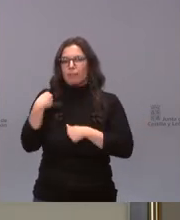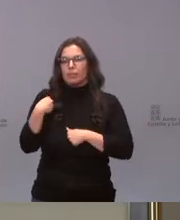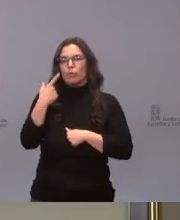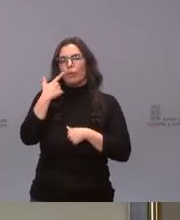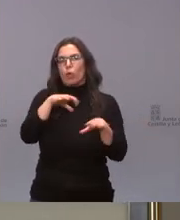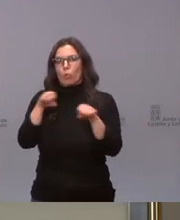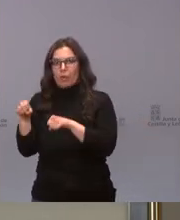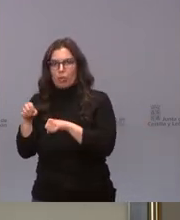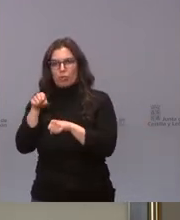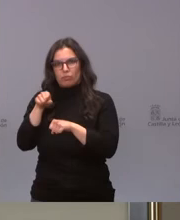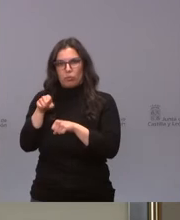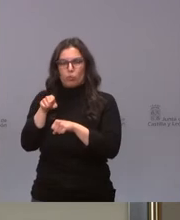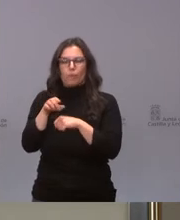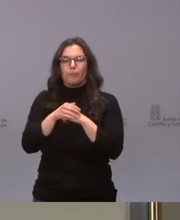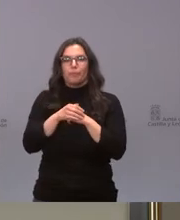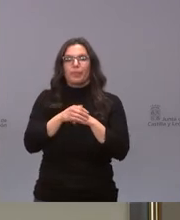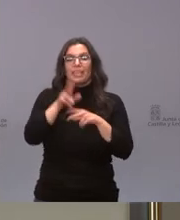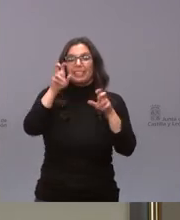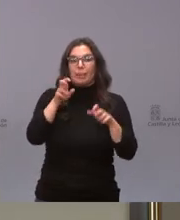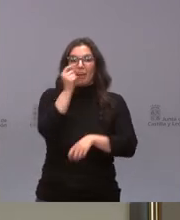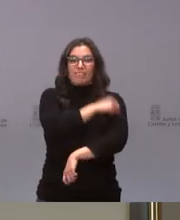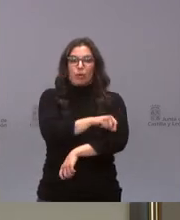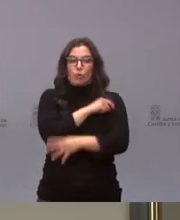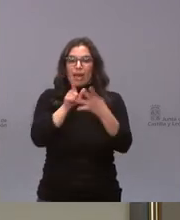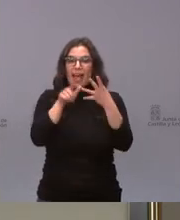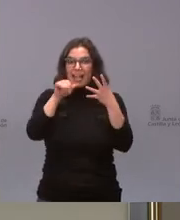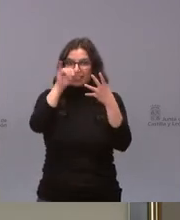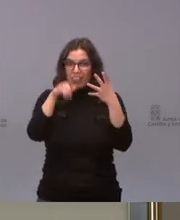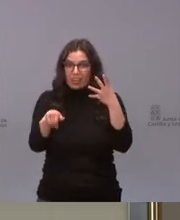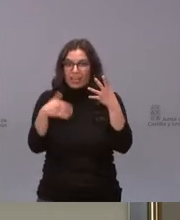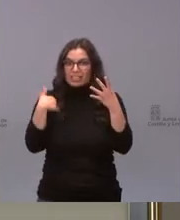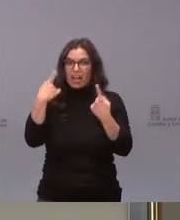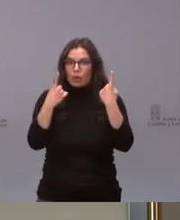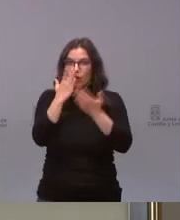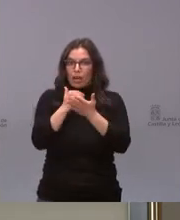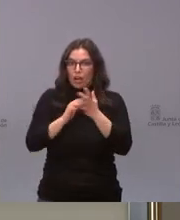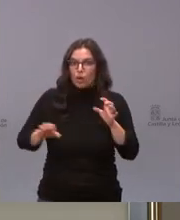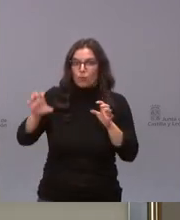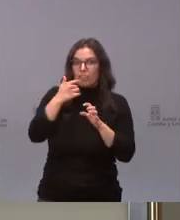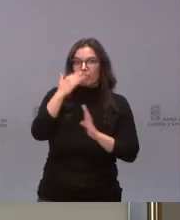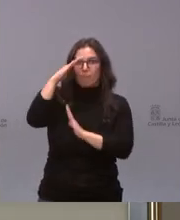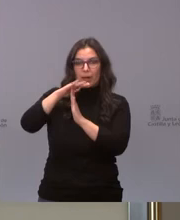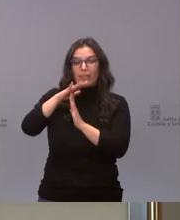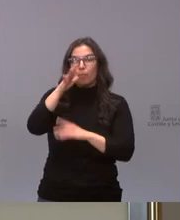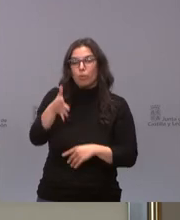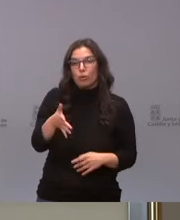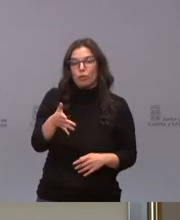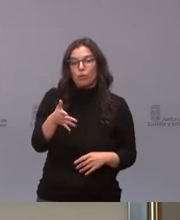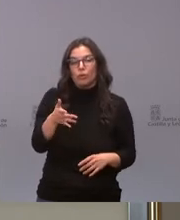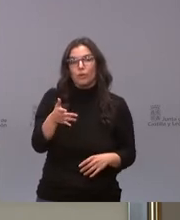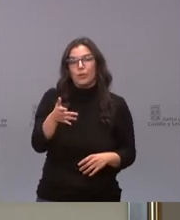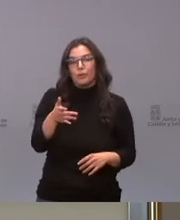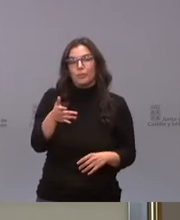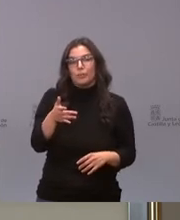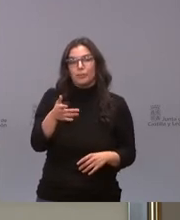otra parte, no sé si en cuanto a las vacunas de AstraZeneca ha habido comunidades en las que dice que tienen paralizadas vacunas porque no